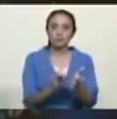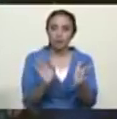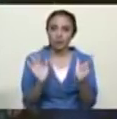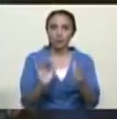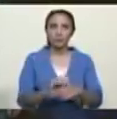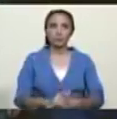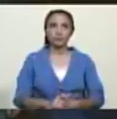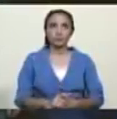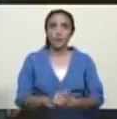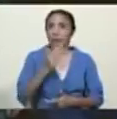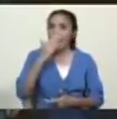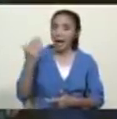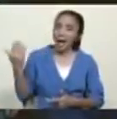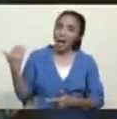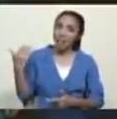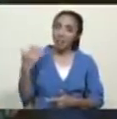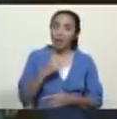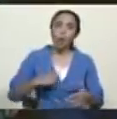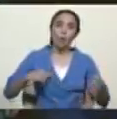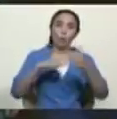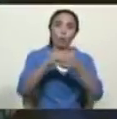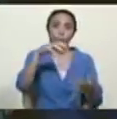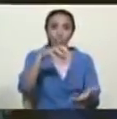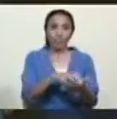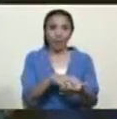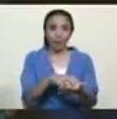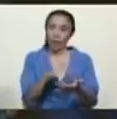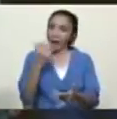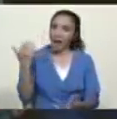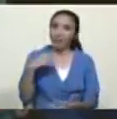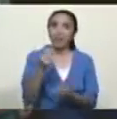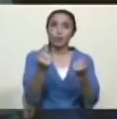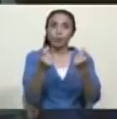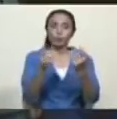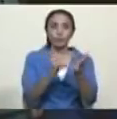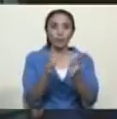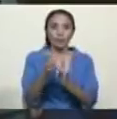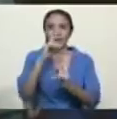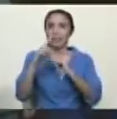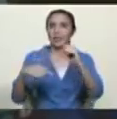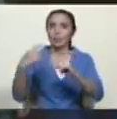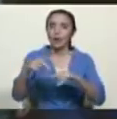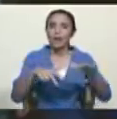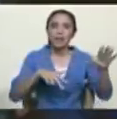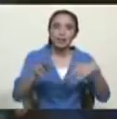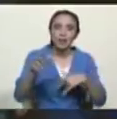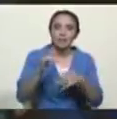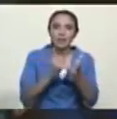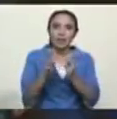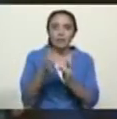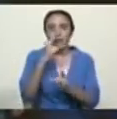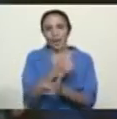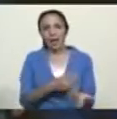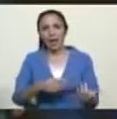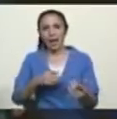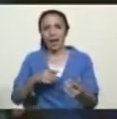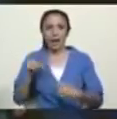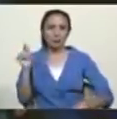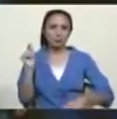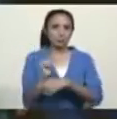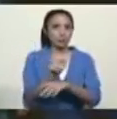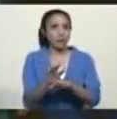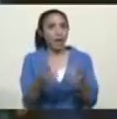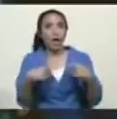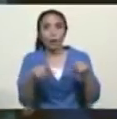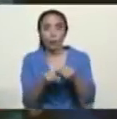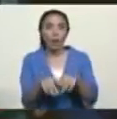llegaron y dieron un golpe de Estado y nosotros regresamos el día 13. Y decíamos en aquel momento, todo 11.